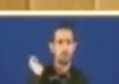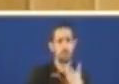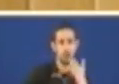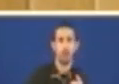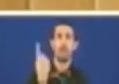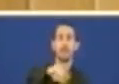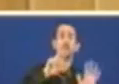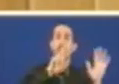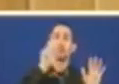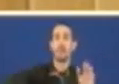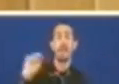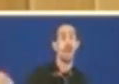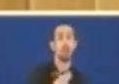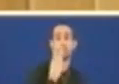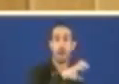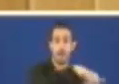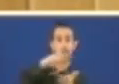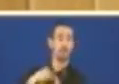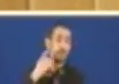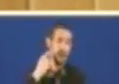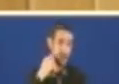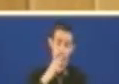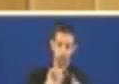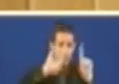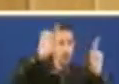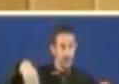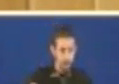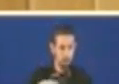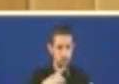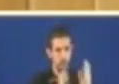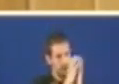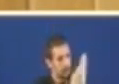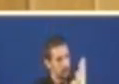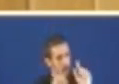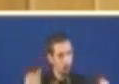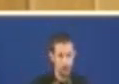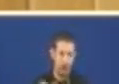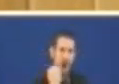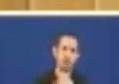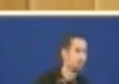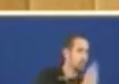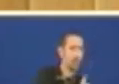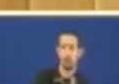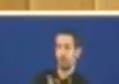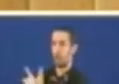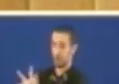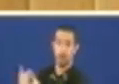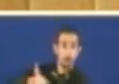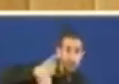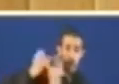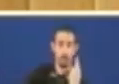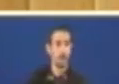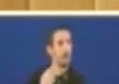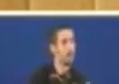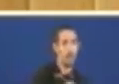107.000 euros a tres entidades bancarias por incluir cláusulas abusivas precisamente na contratación cos seus clientes. A